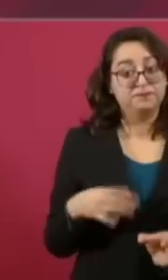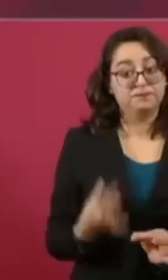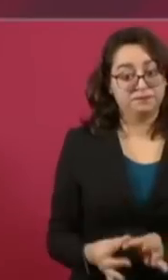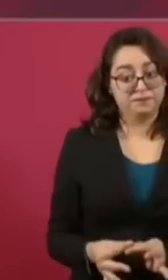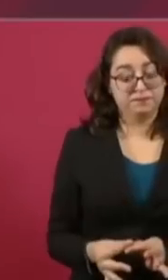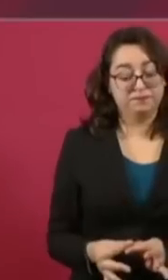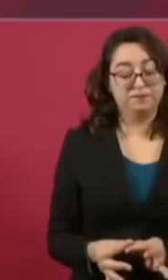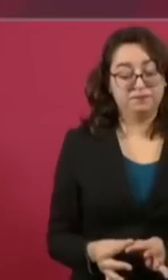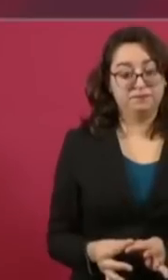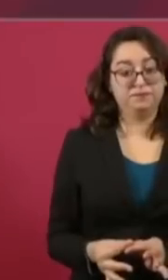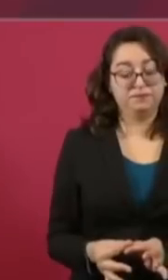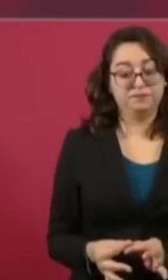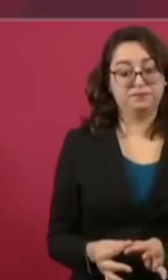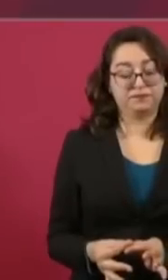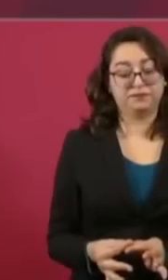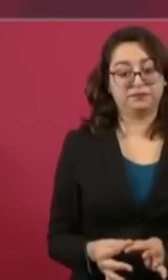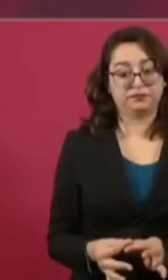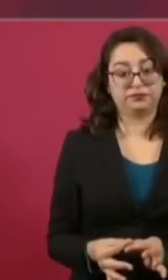No,